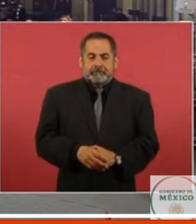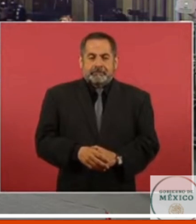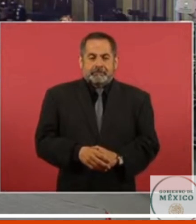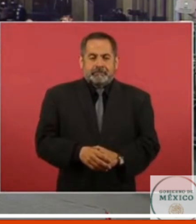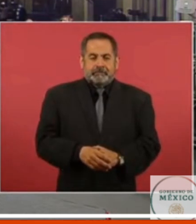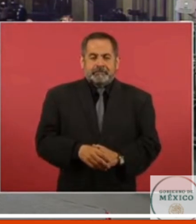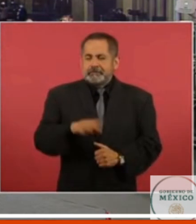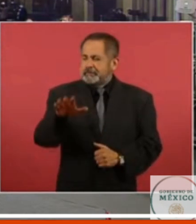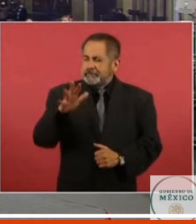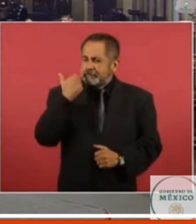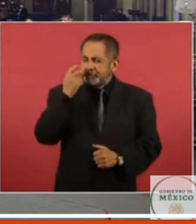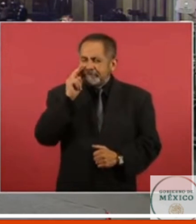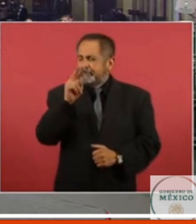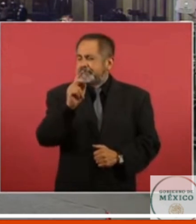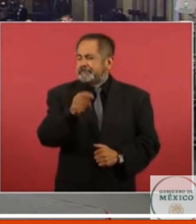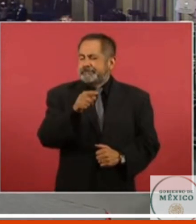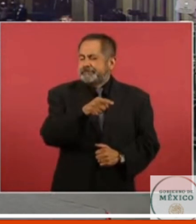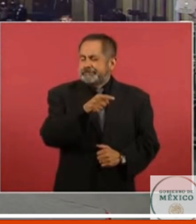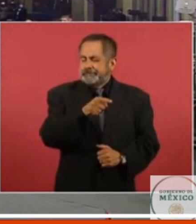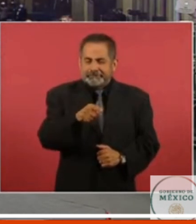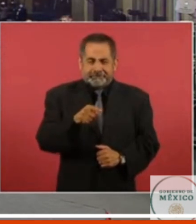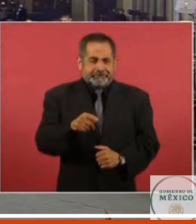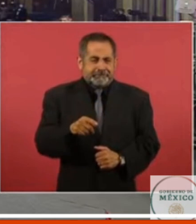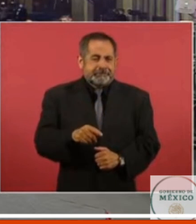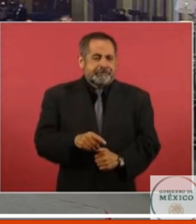Pero quiero ver al.